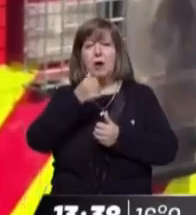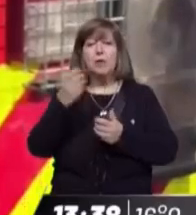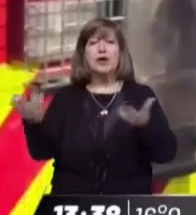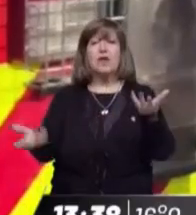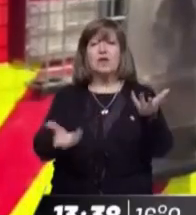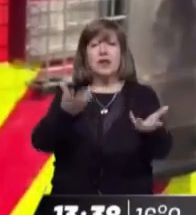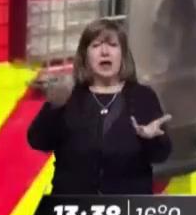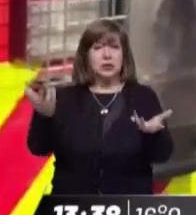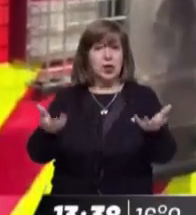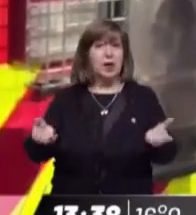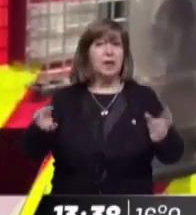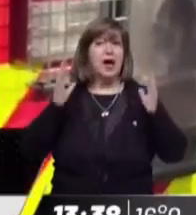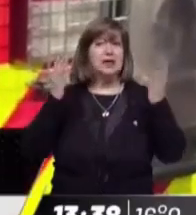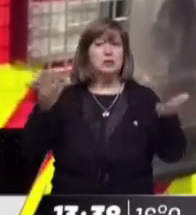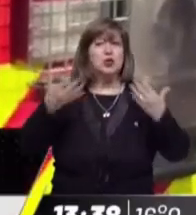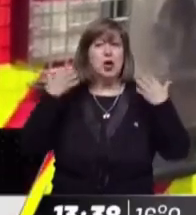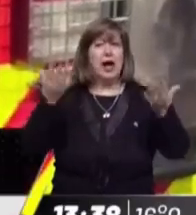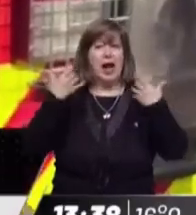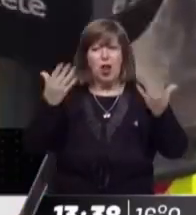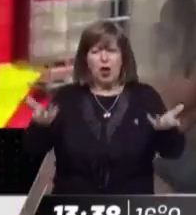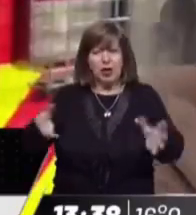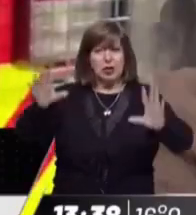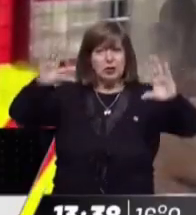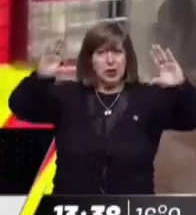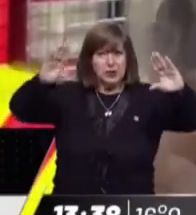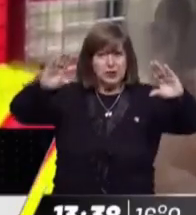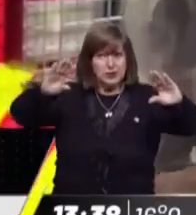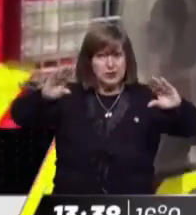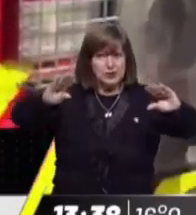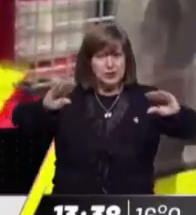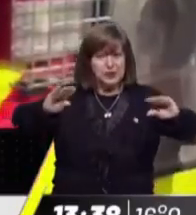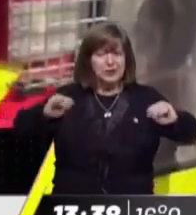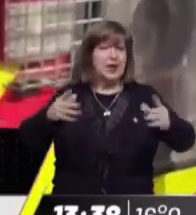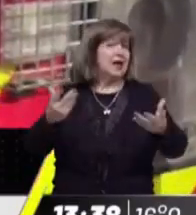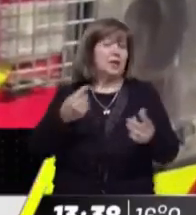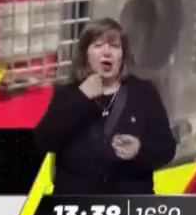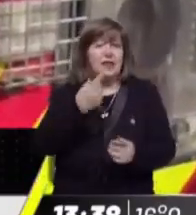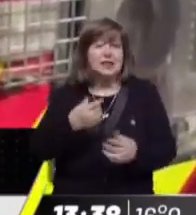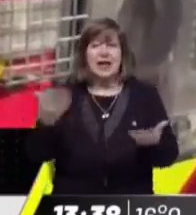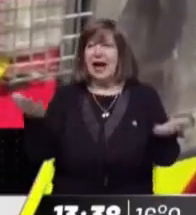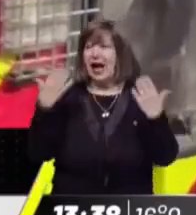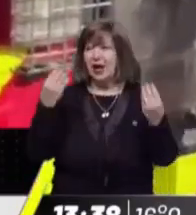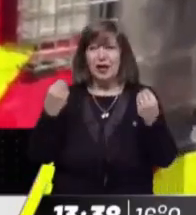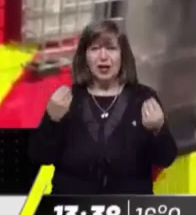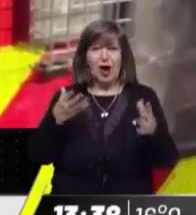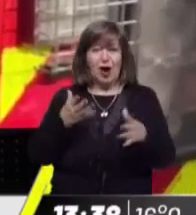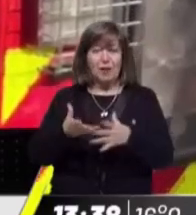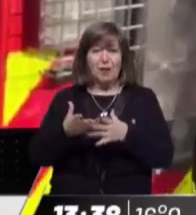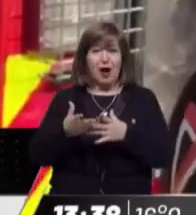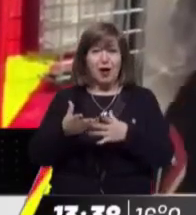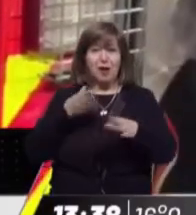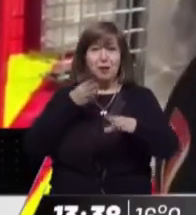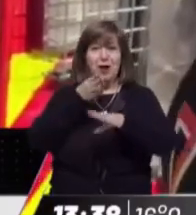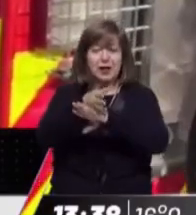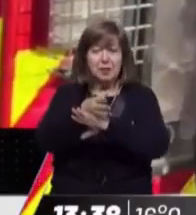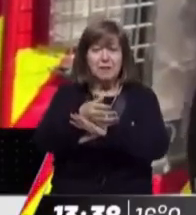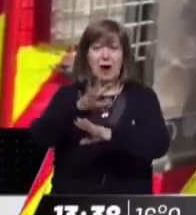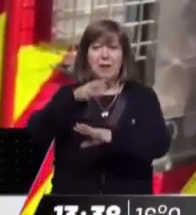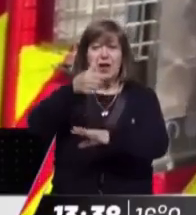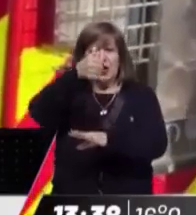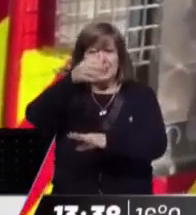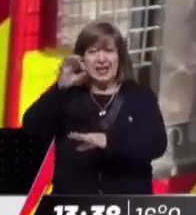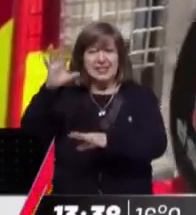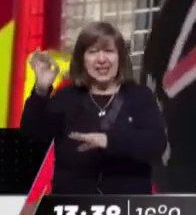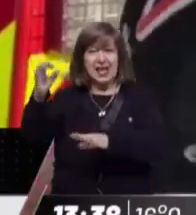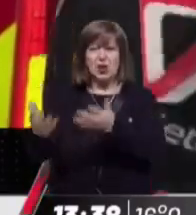temperatura, todavía hay temperatura adentro. Temperatura hay, por ejemplo, decía recién, bueno, cuando estás contra ahí las llamas son como 600 grados. ¿Sabés